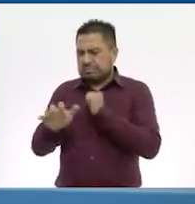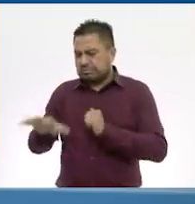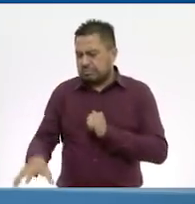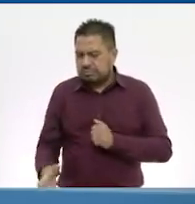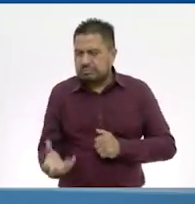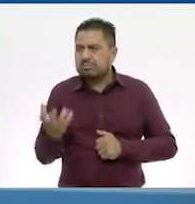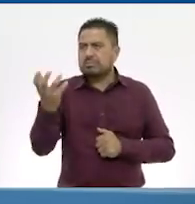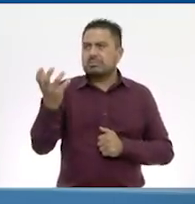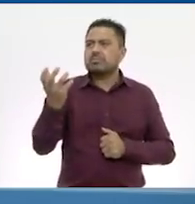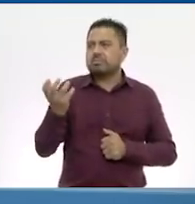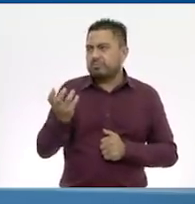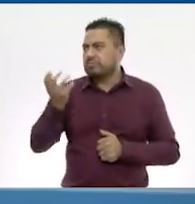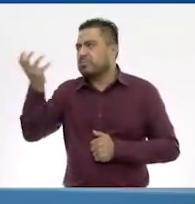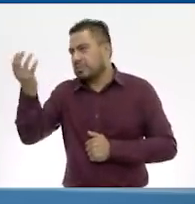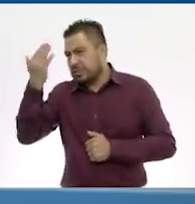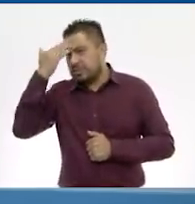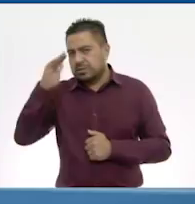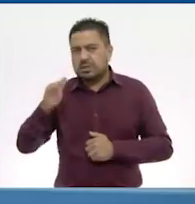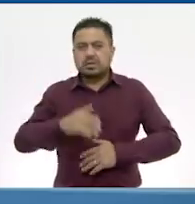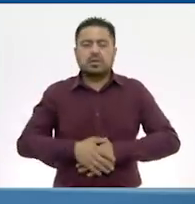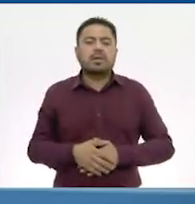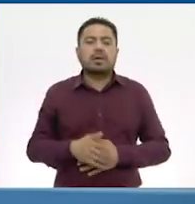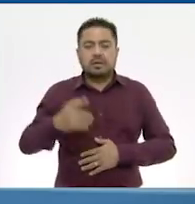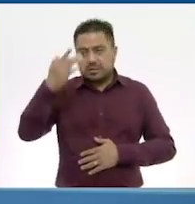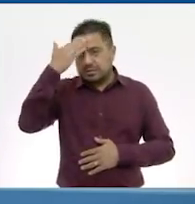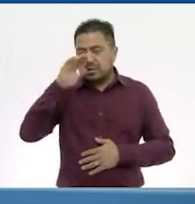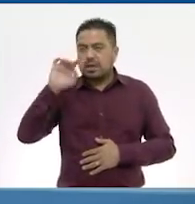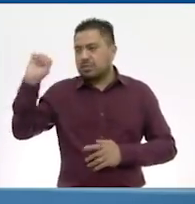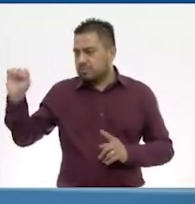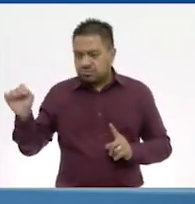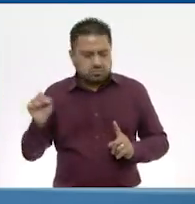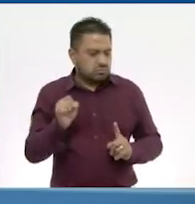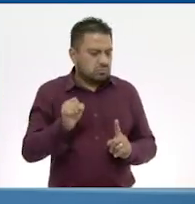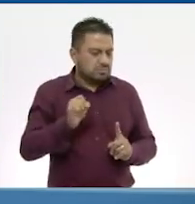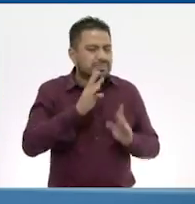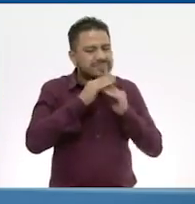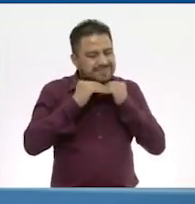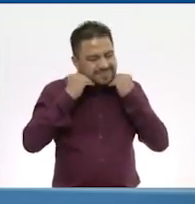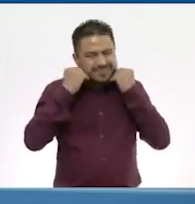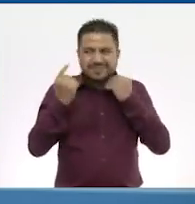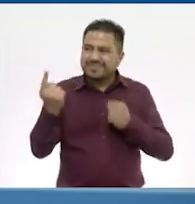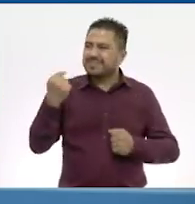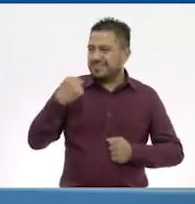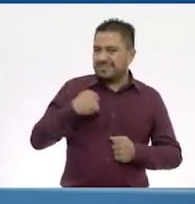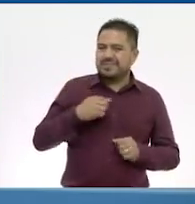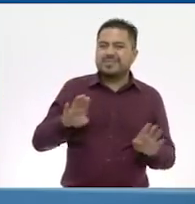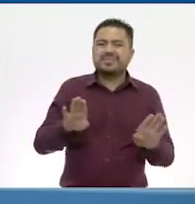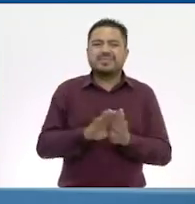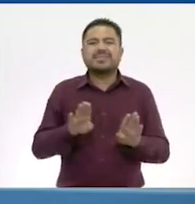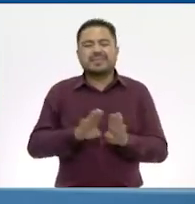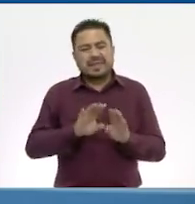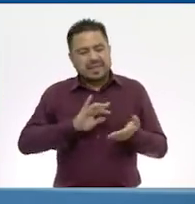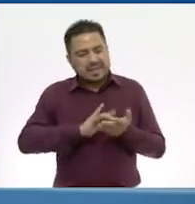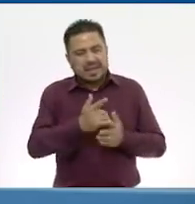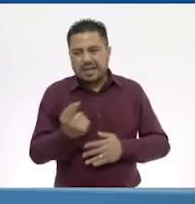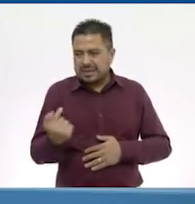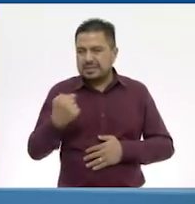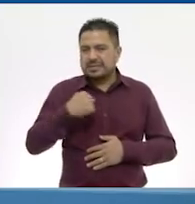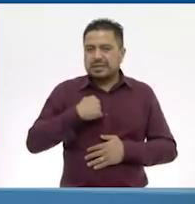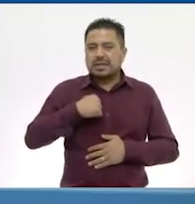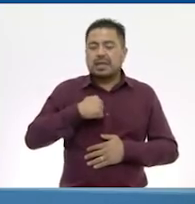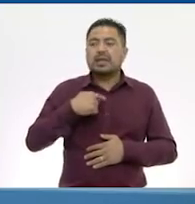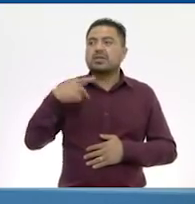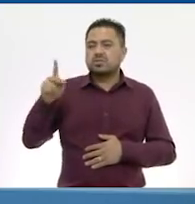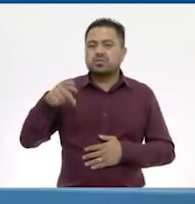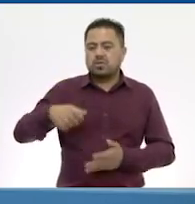levantarlo y se lo entregué. La señora volteó y me sonrió como dándome las gracias. Y de